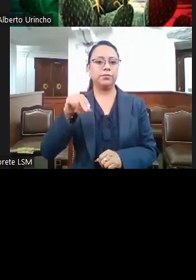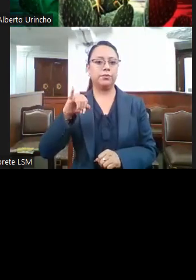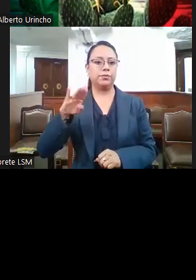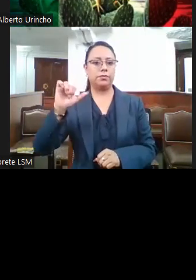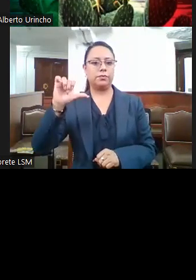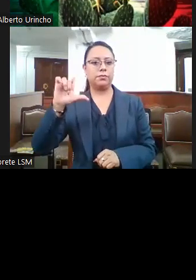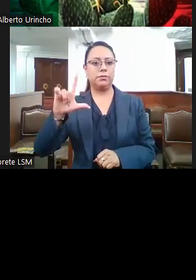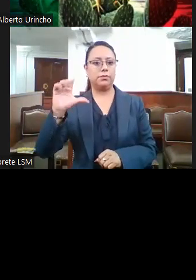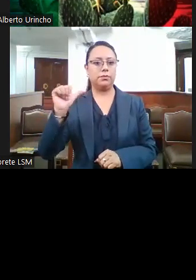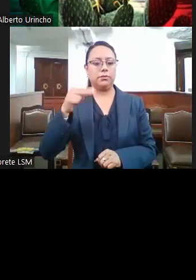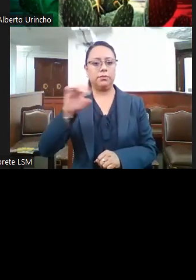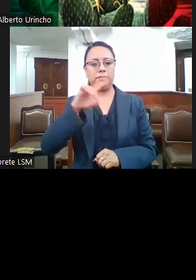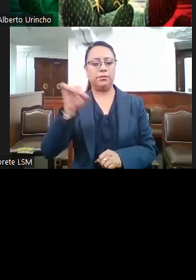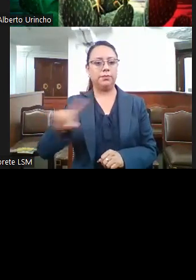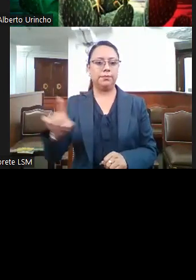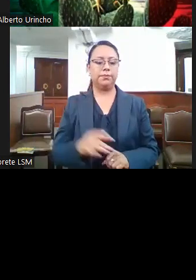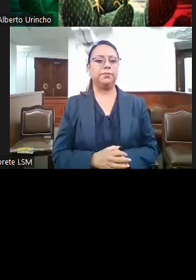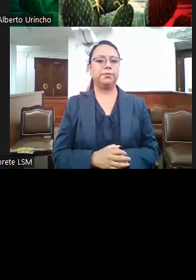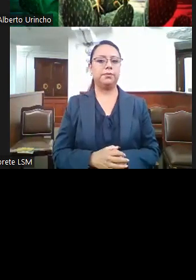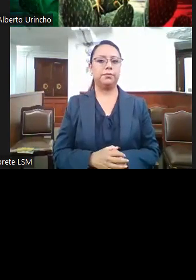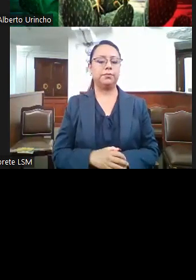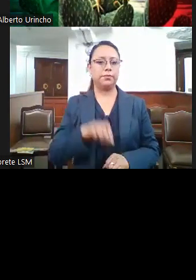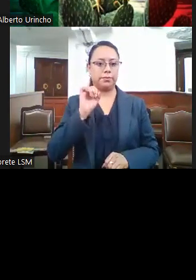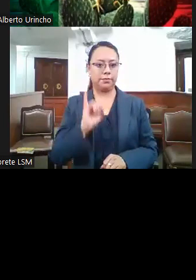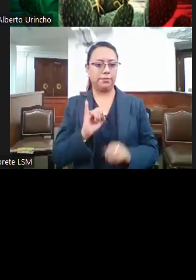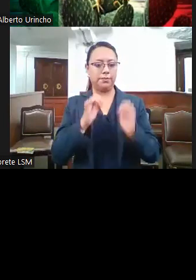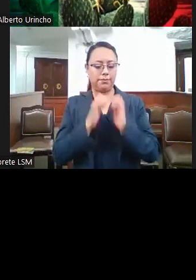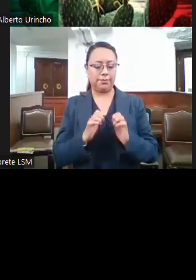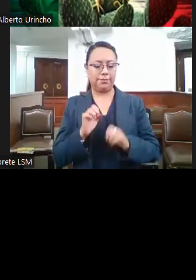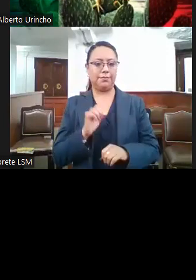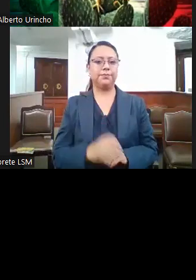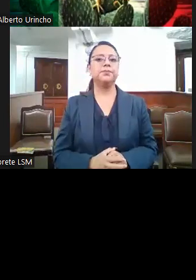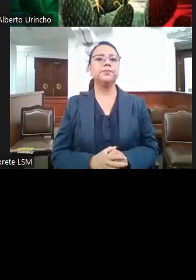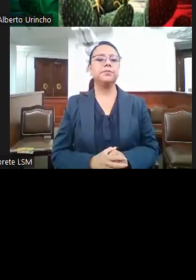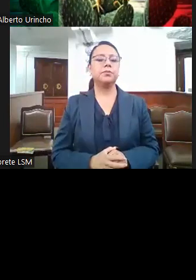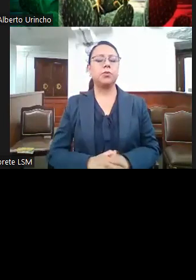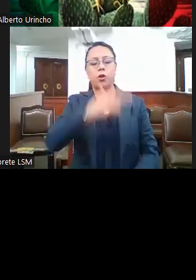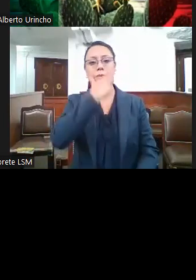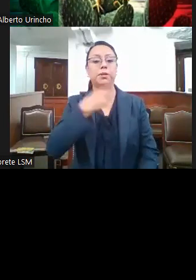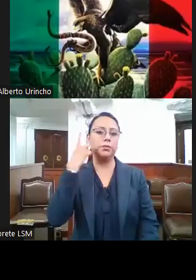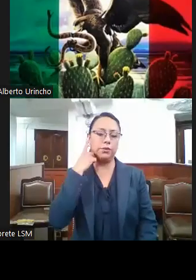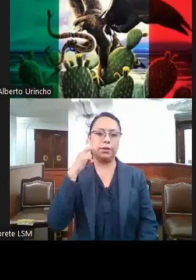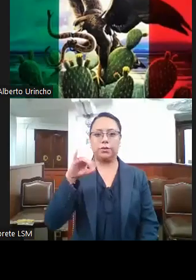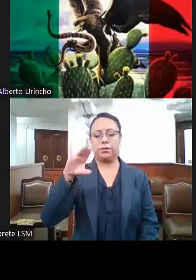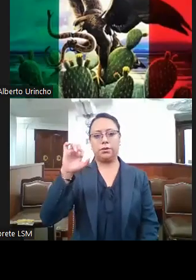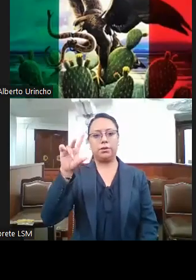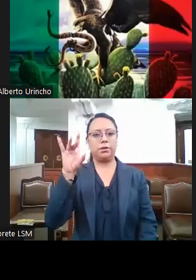Morales. Cañas Morales presente. Gracias, diputado Ricardo Rubio Torres.